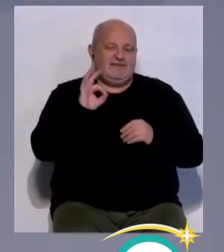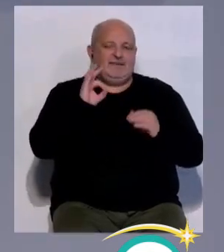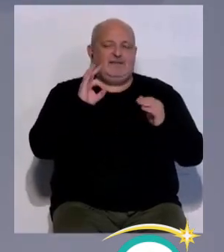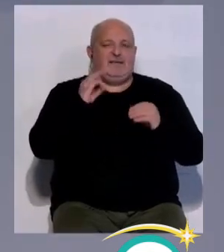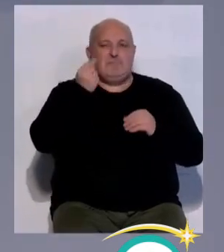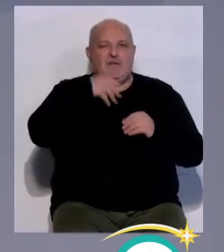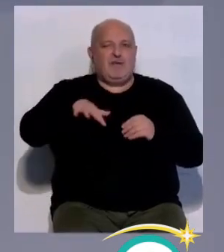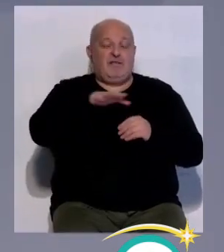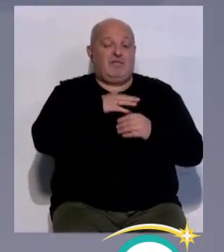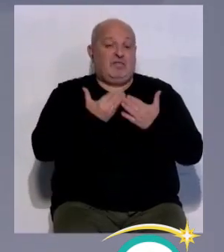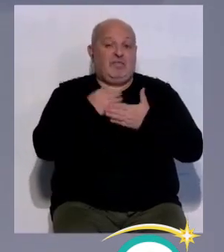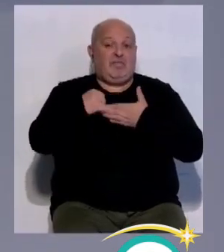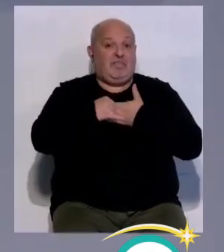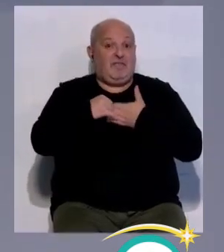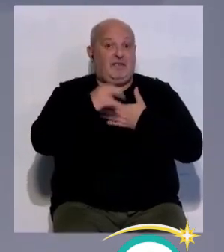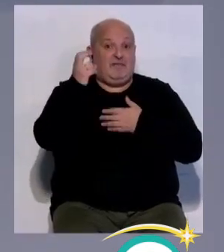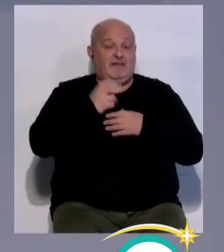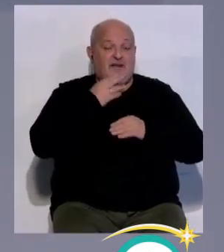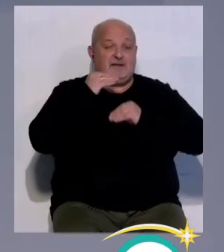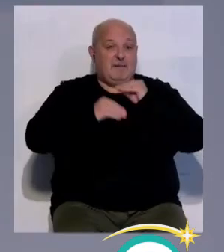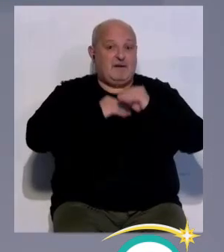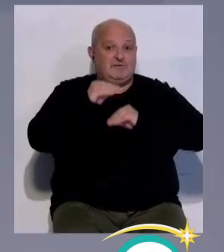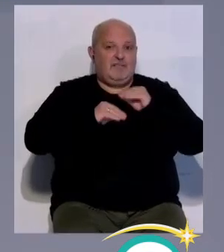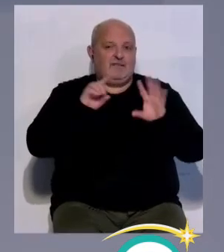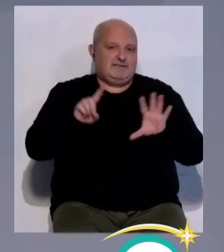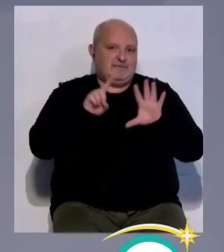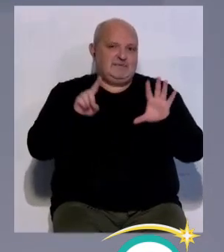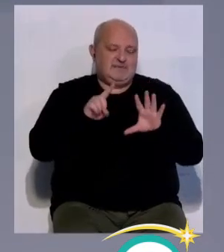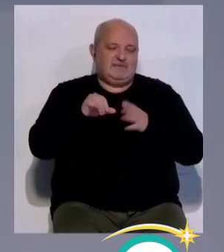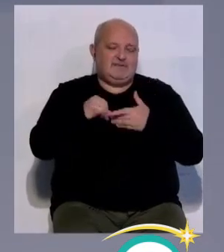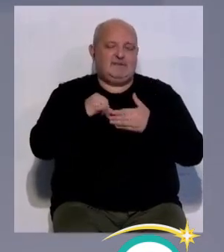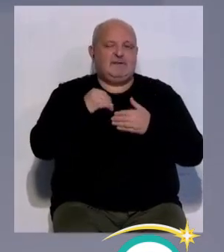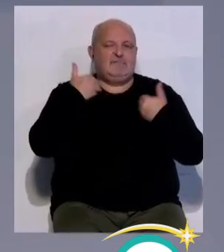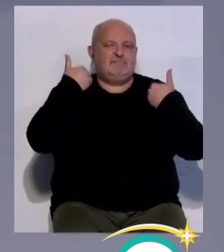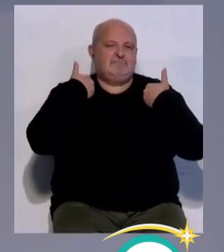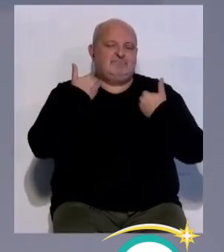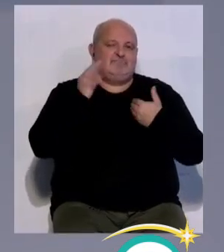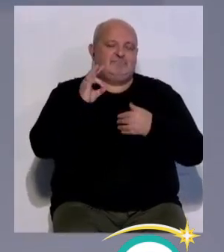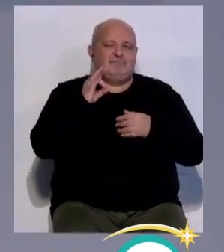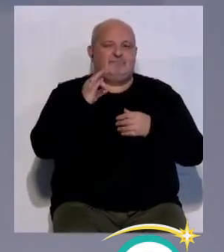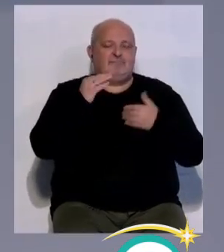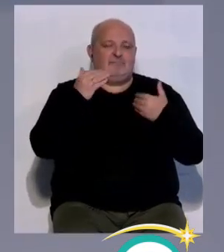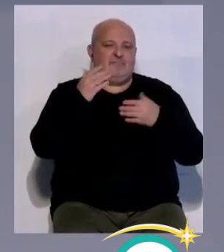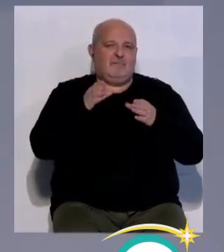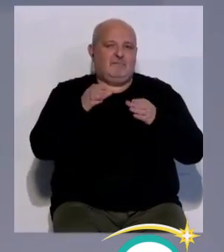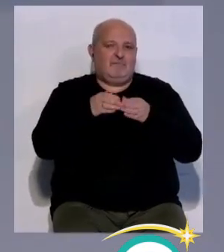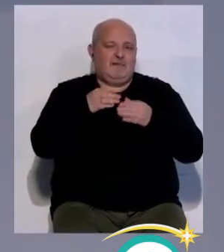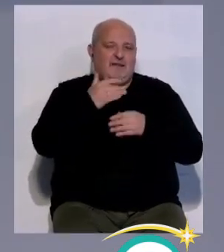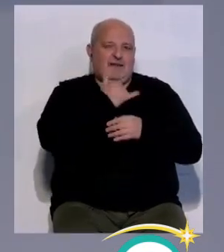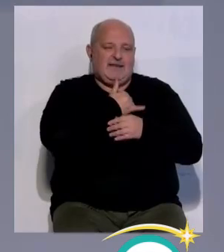el palillero, a pocos días de la llegada de sus majestades. Los Reyes Magos de Oriente, los representantes del cortejo